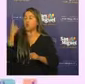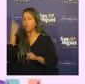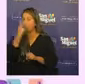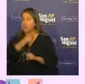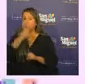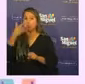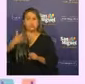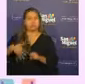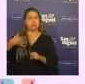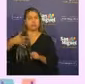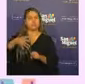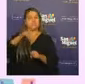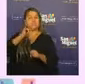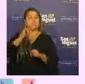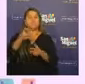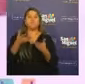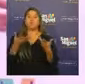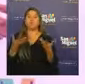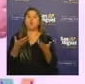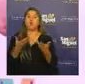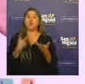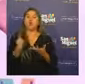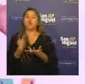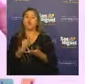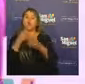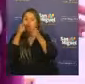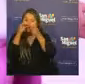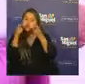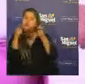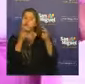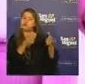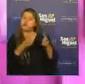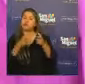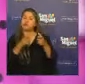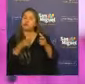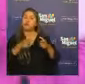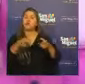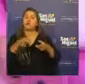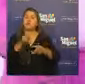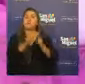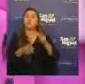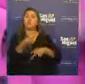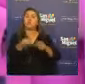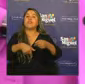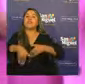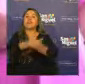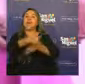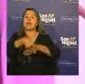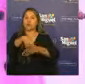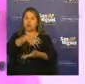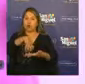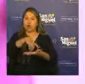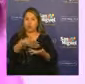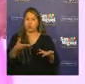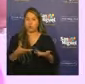de acuerdo en cómo íbamos a regular el comercio ambulante en nuestra comuna.